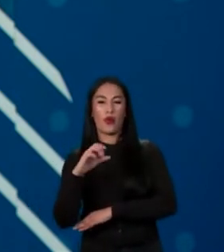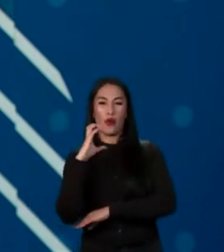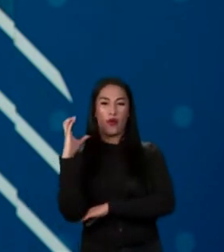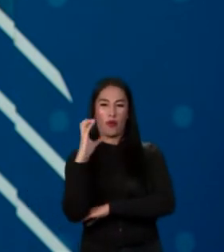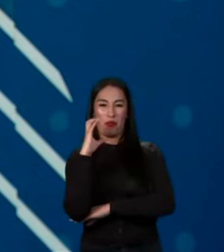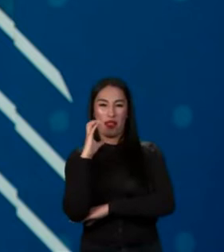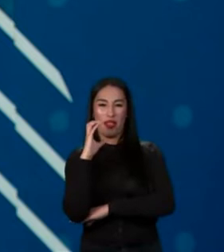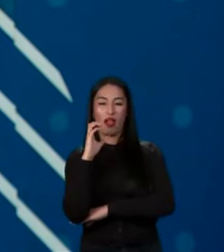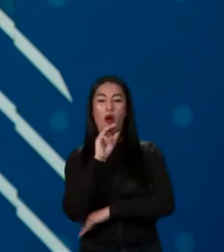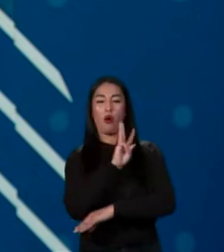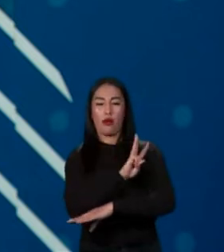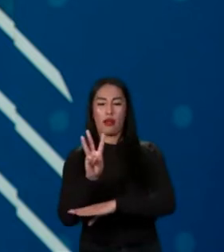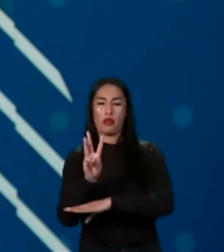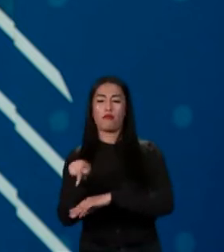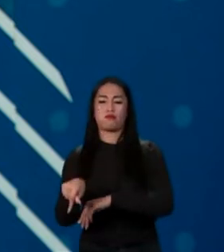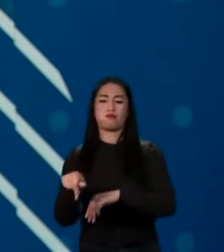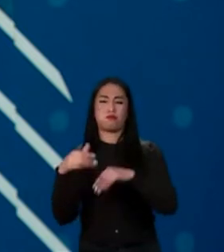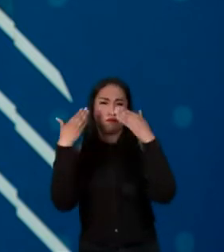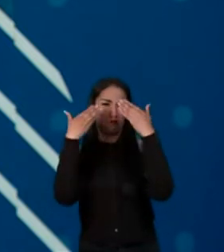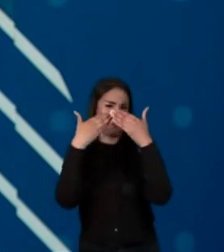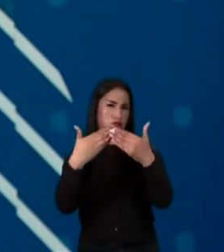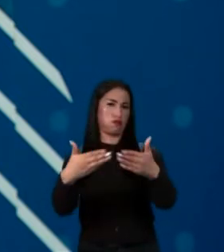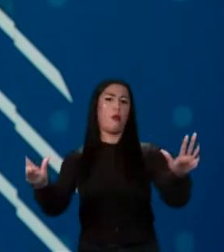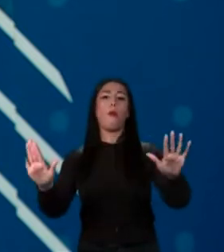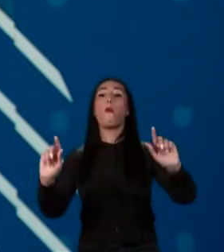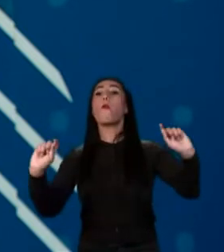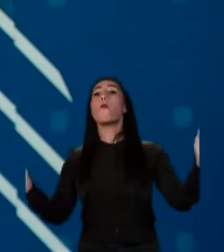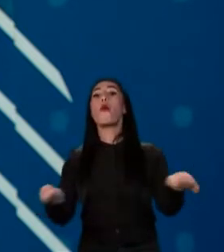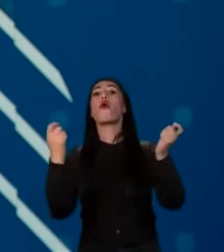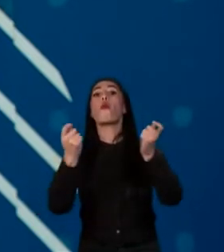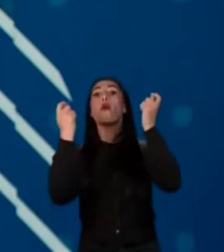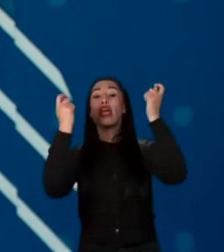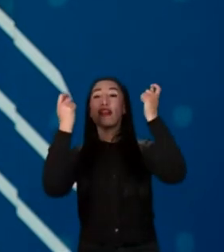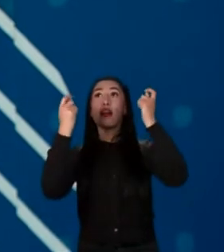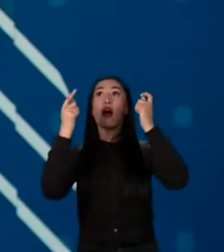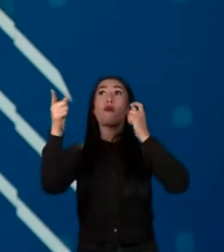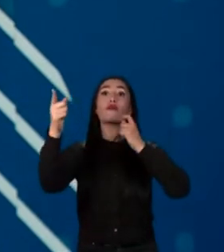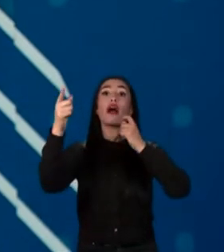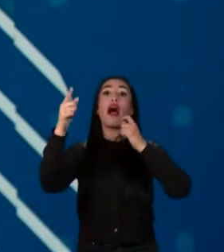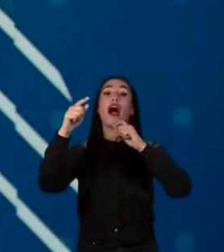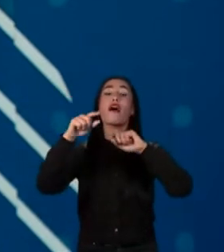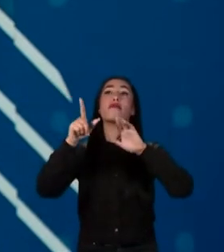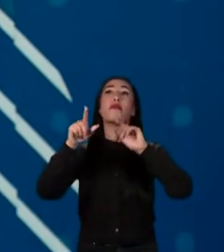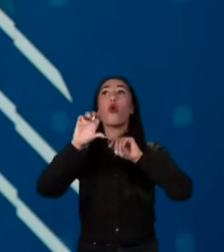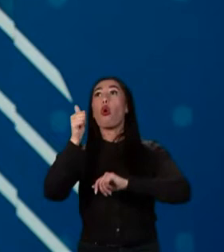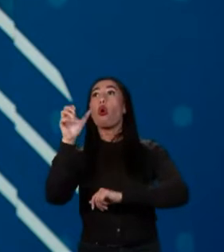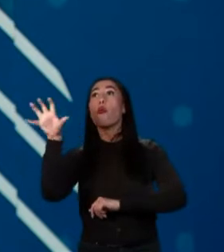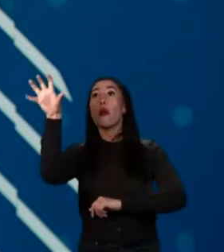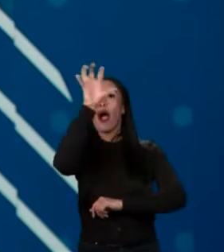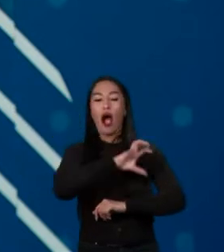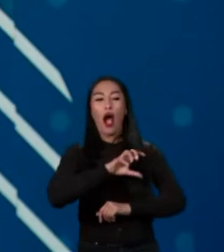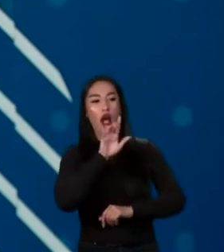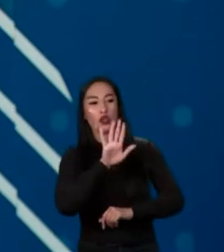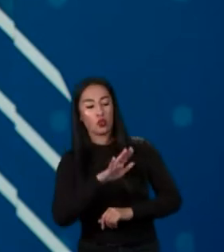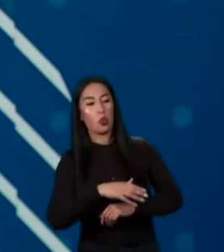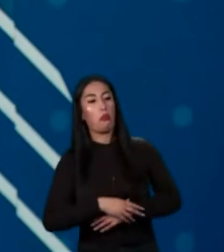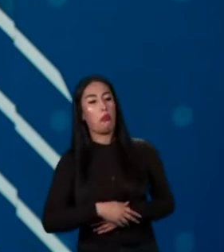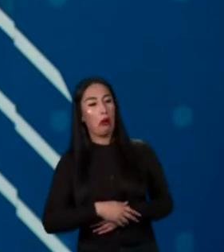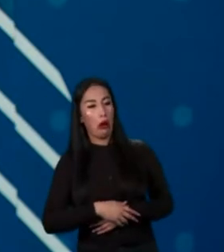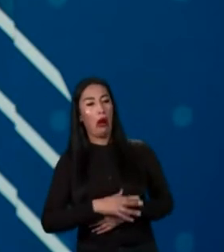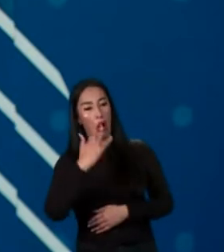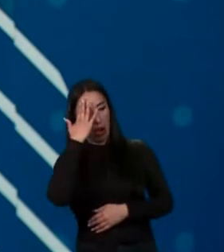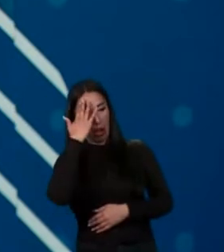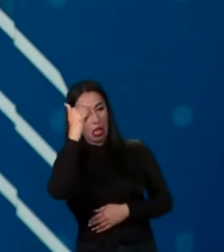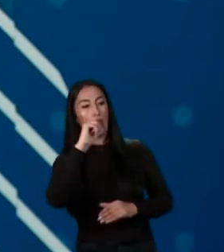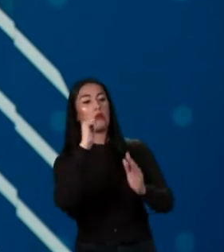permite o promueve que colombia sea vista en su oferta académica como una oferta atractiva de